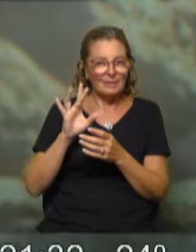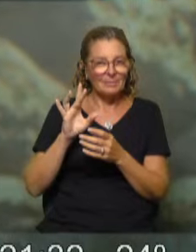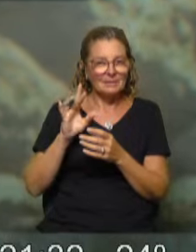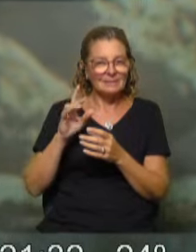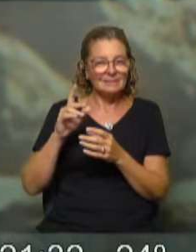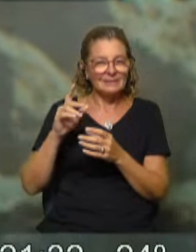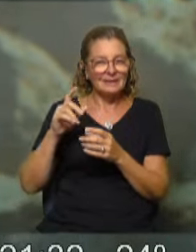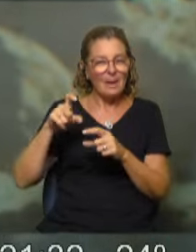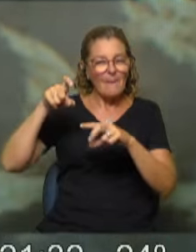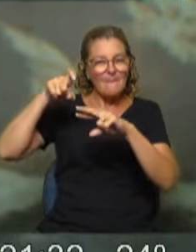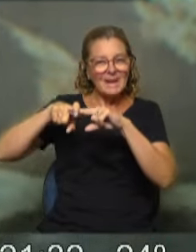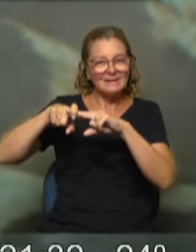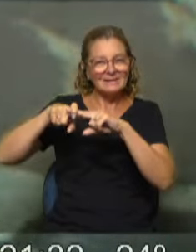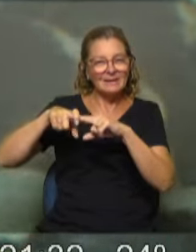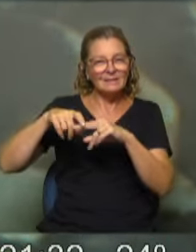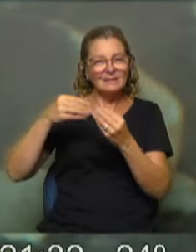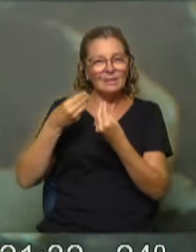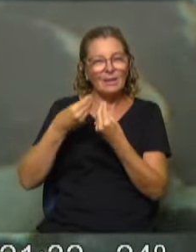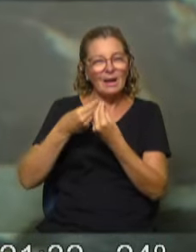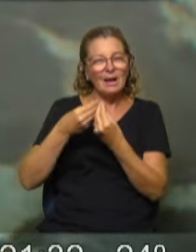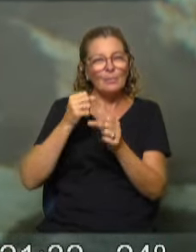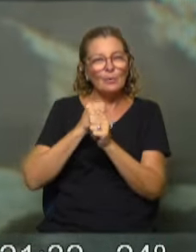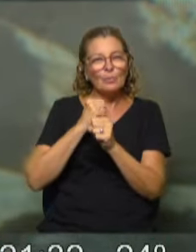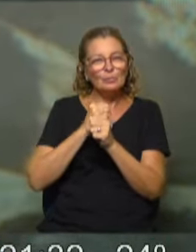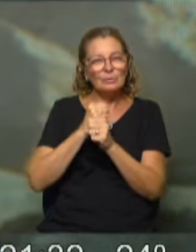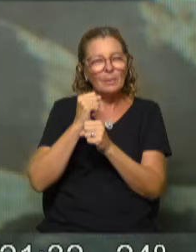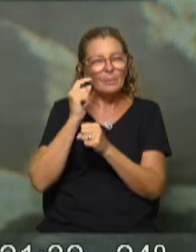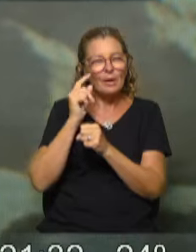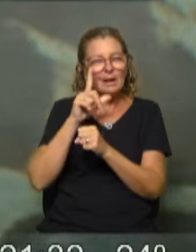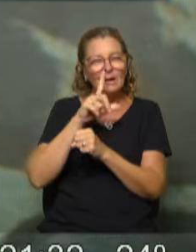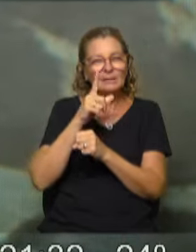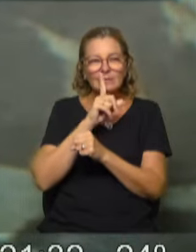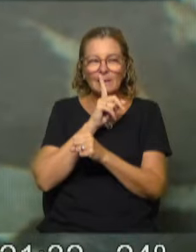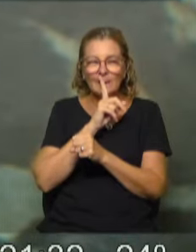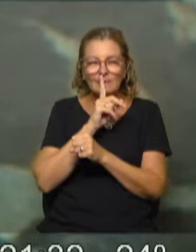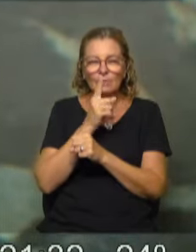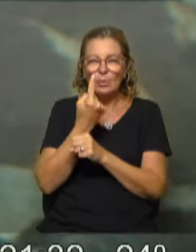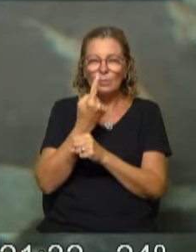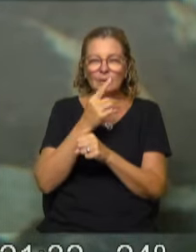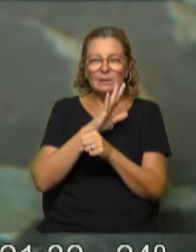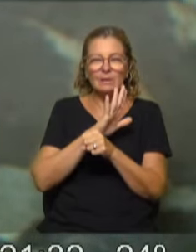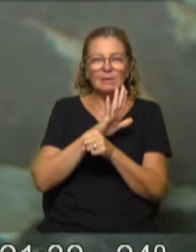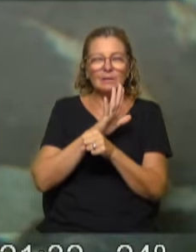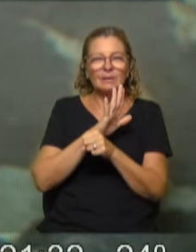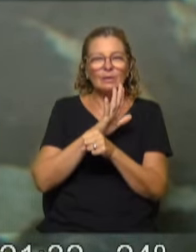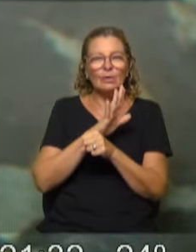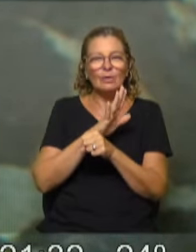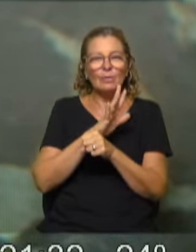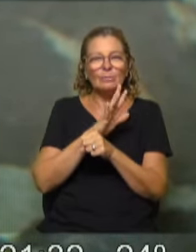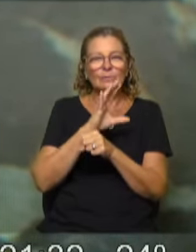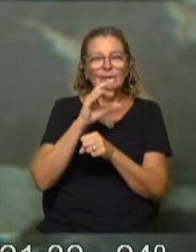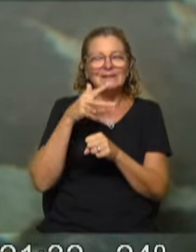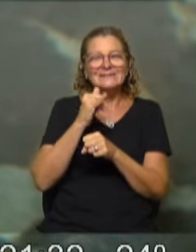investigamos. Estuvimos trabajando mucho en silencio. Estuvimos trabajando Inés Roca, que es una de las actrices, es instructora de Qigong. Estuvimos trabajando con el